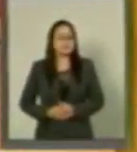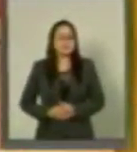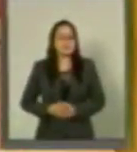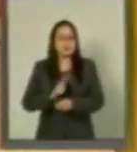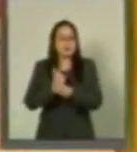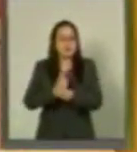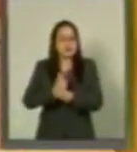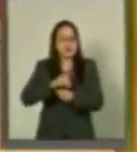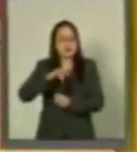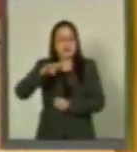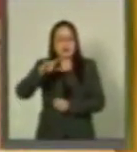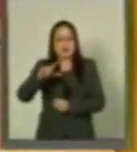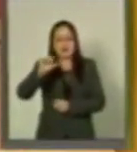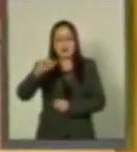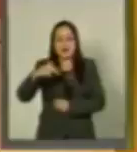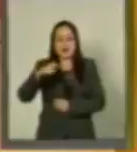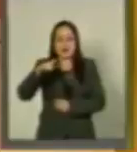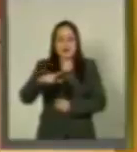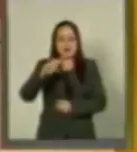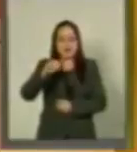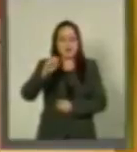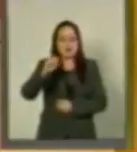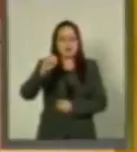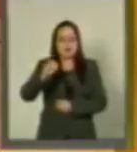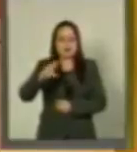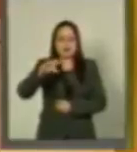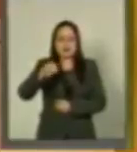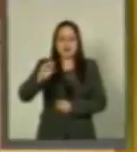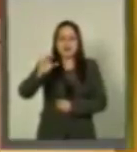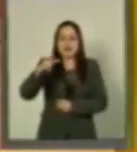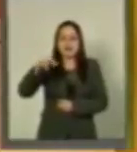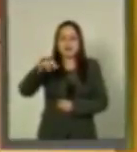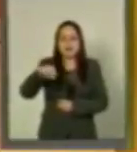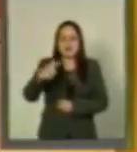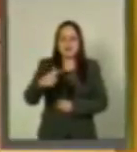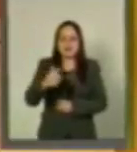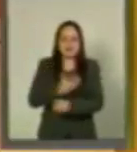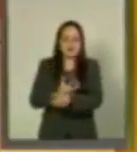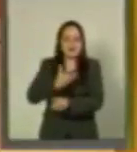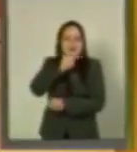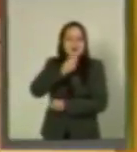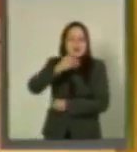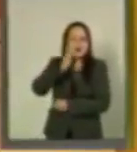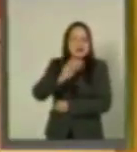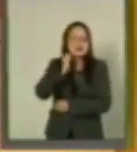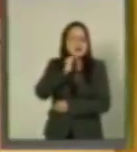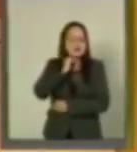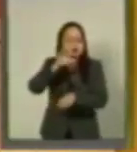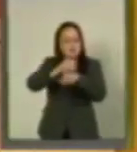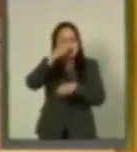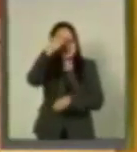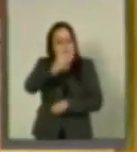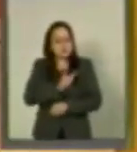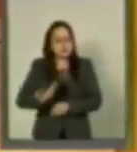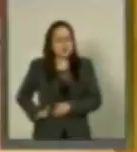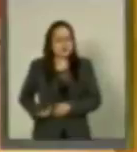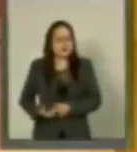Licenciado Miguel Ángel Osorio Chong, secretario de Gobernación, compañeras y compañeros senadores, con su venia, señor